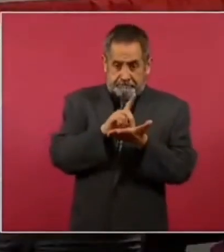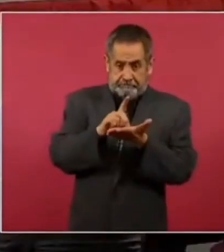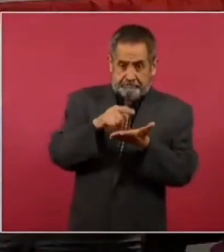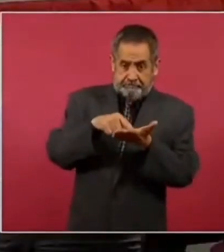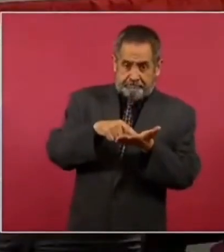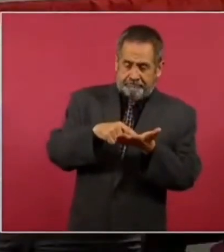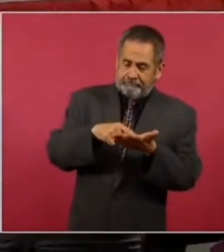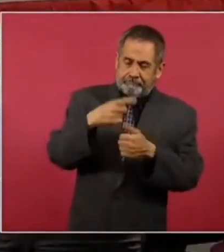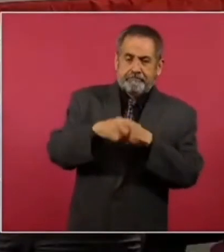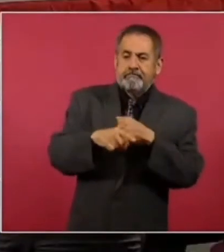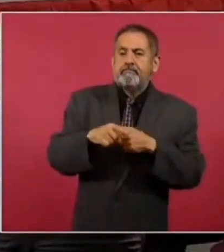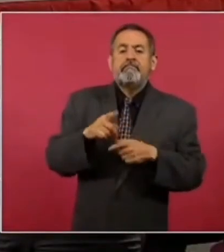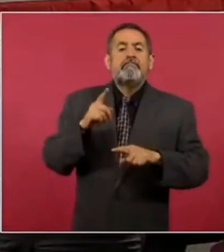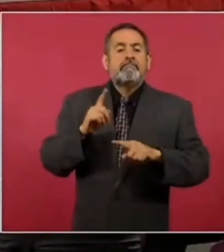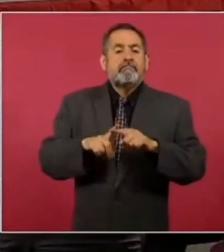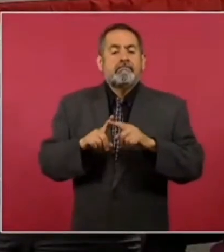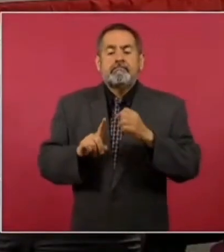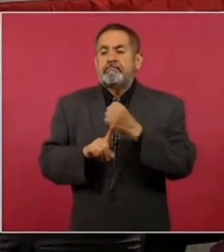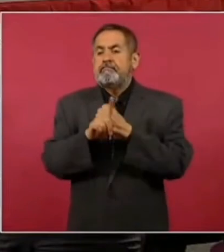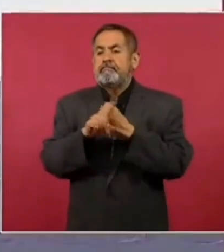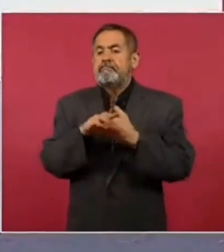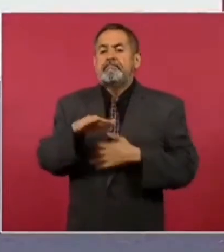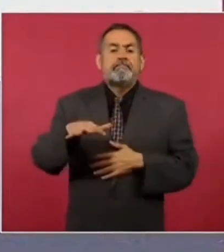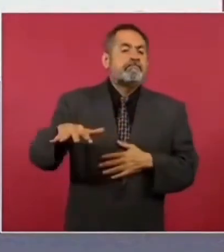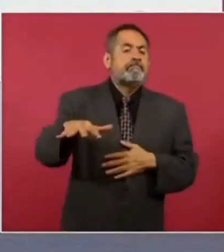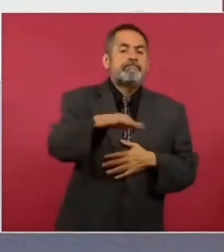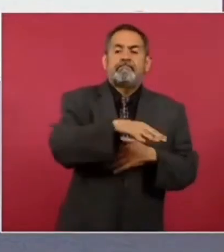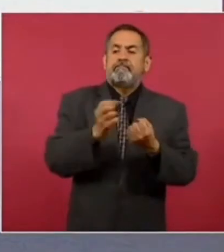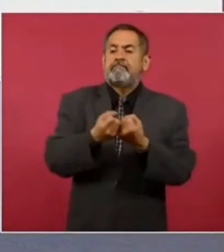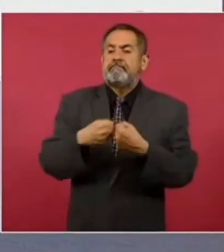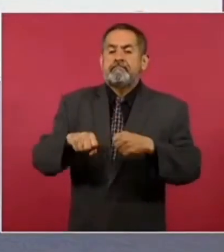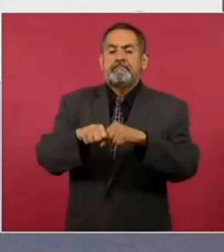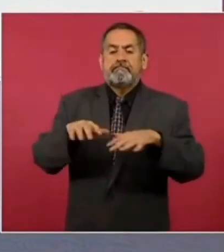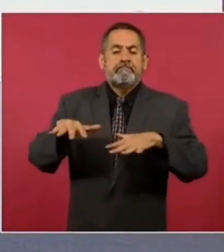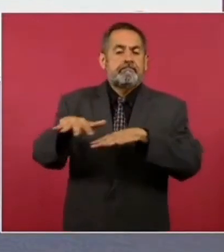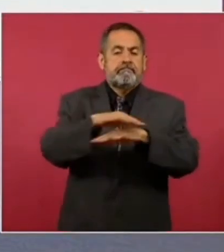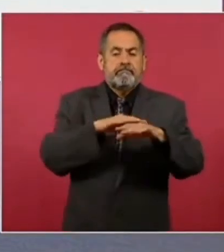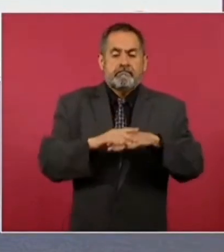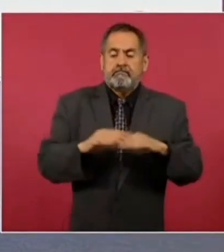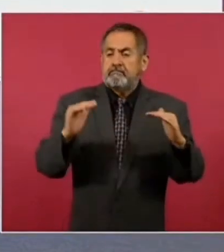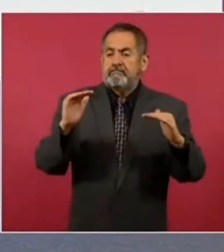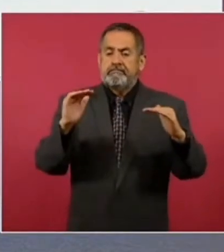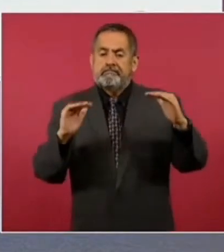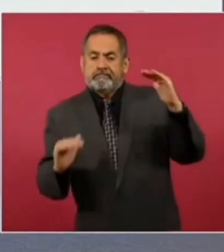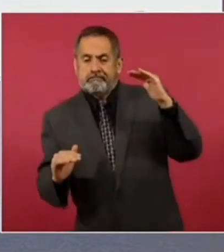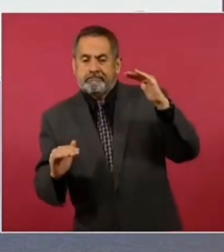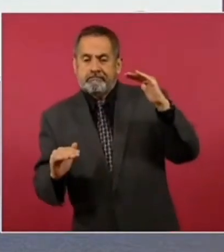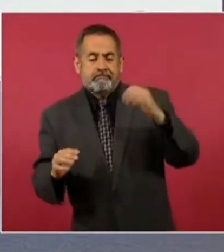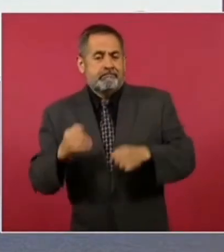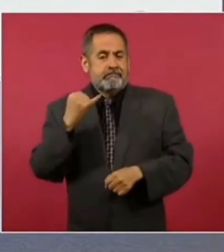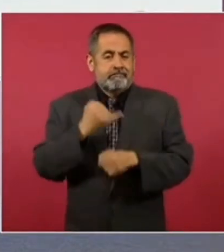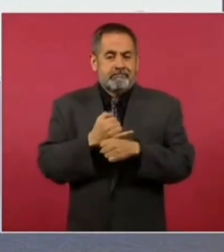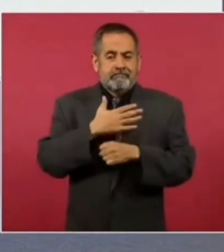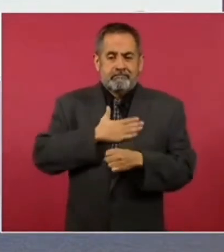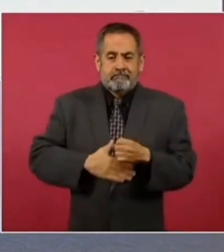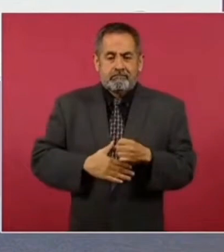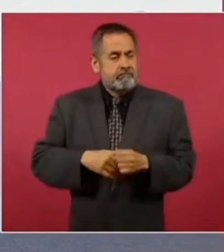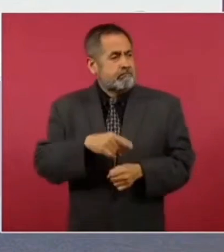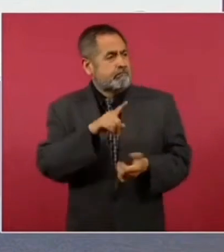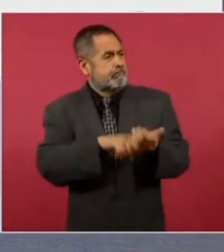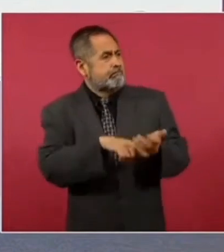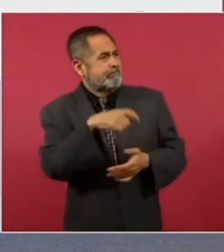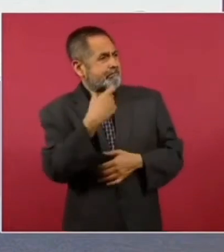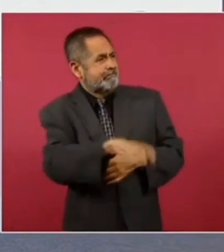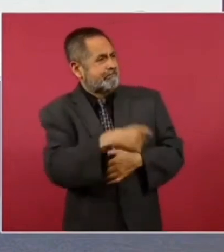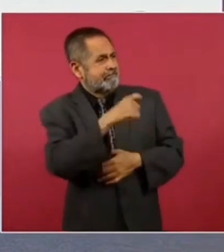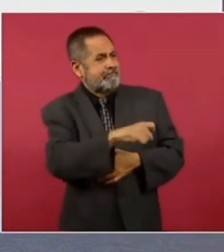asunto social, es un asunto que está íntimamente arraigado a la desigualdad social, a la injusta distribución de la riqueza, a